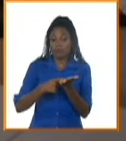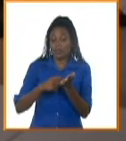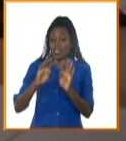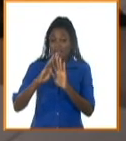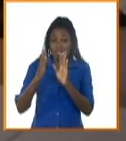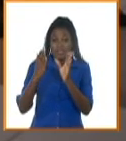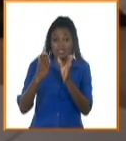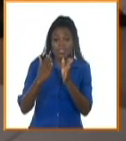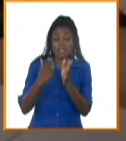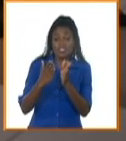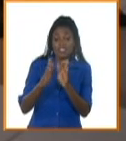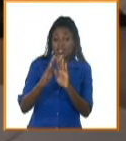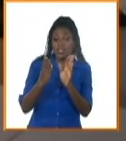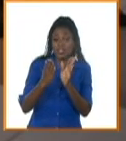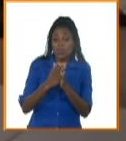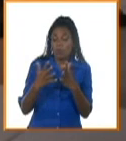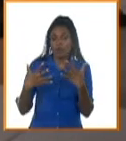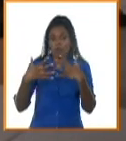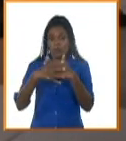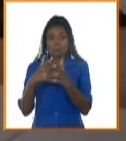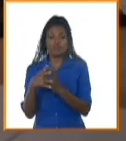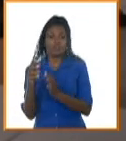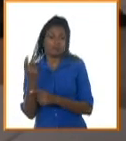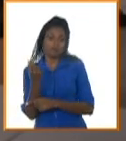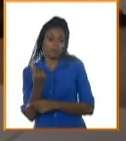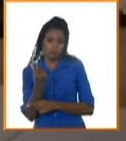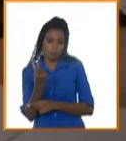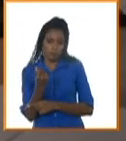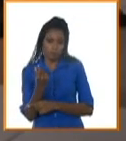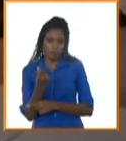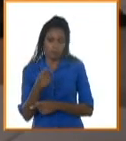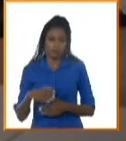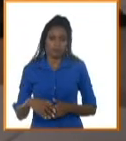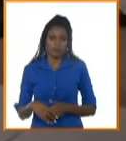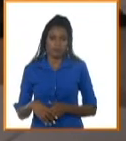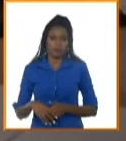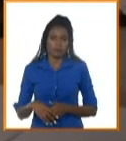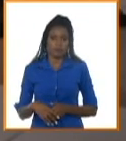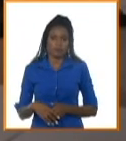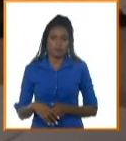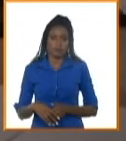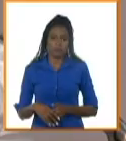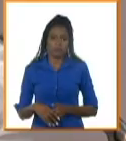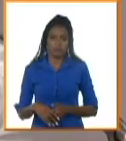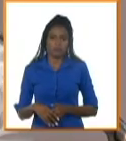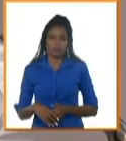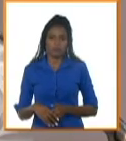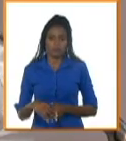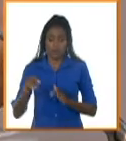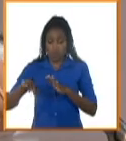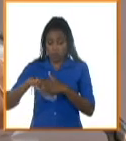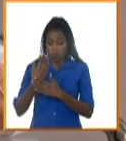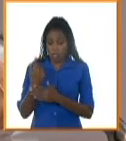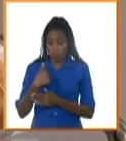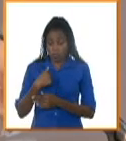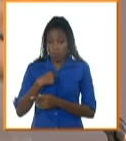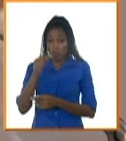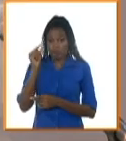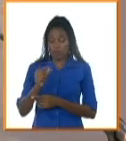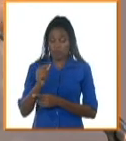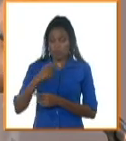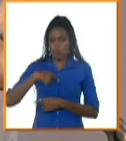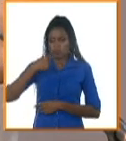la las relaciones económicas si un día si un día yo actor económico decido